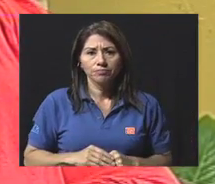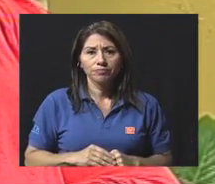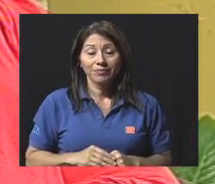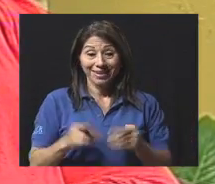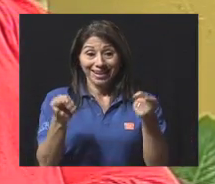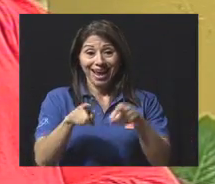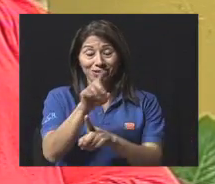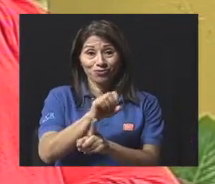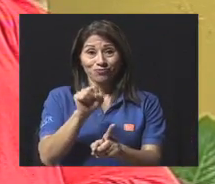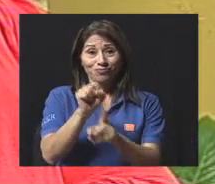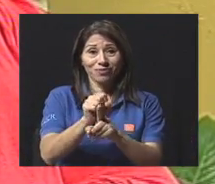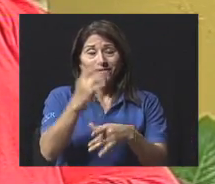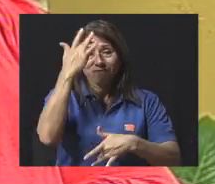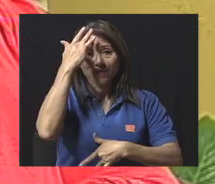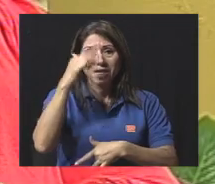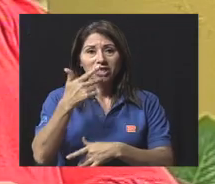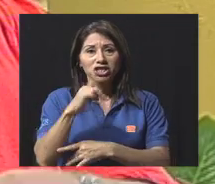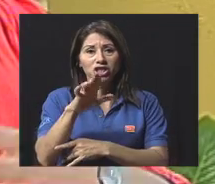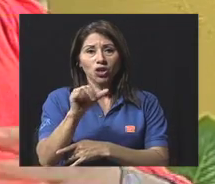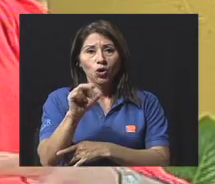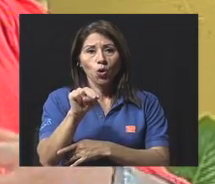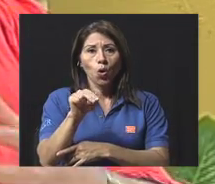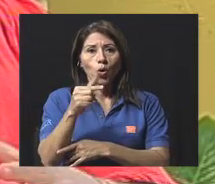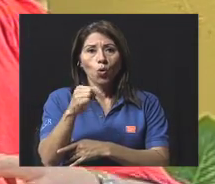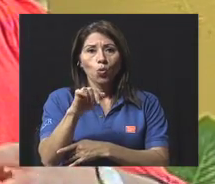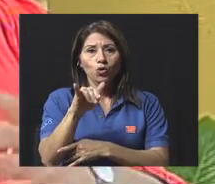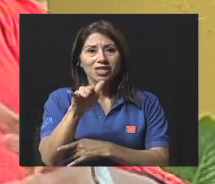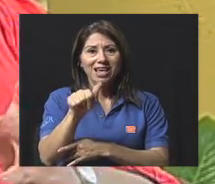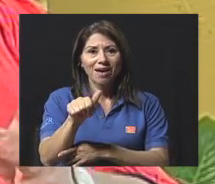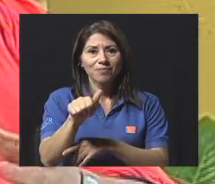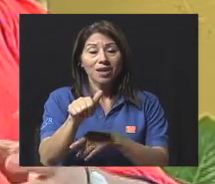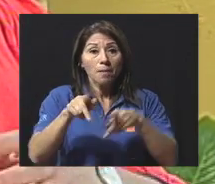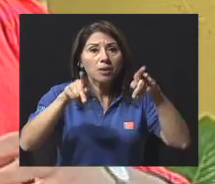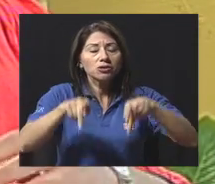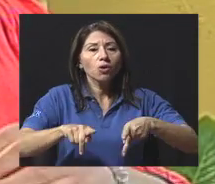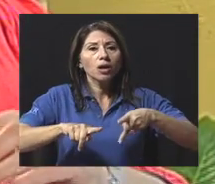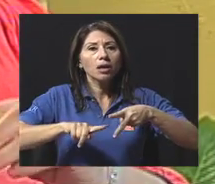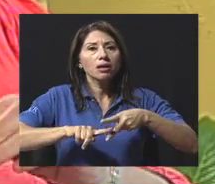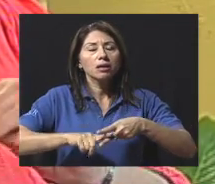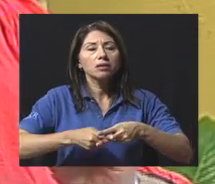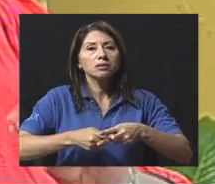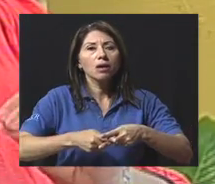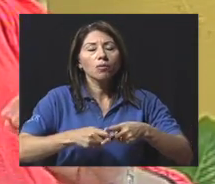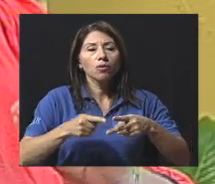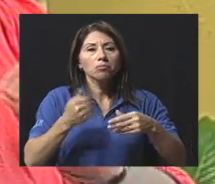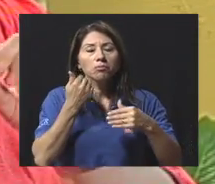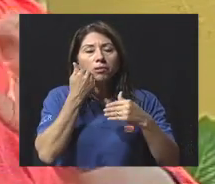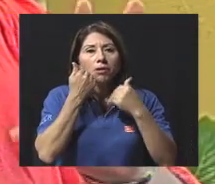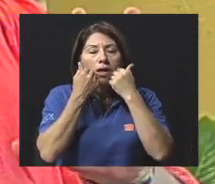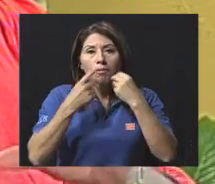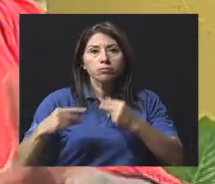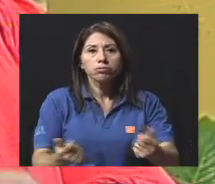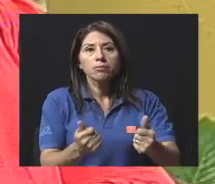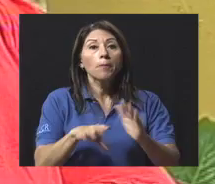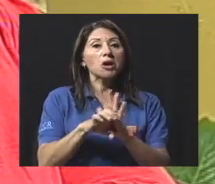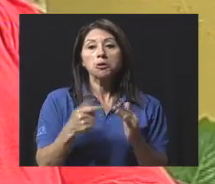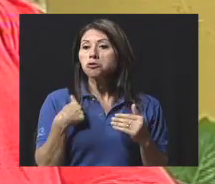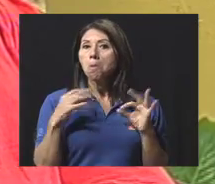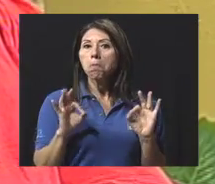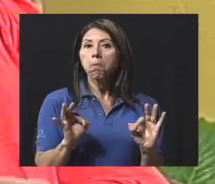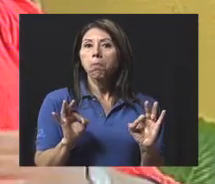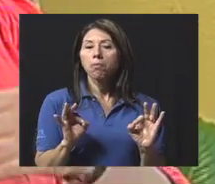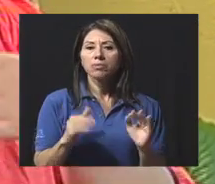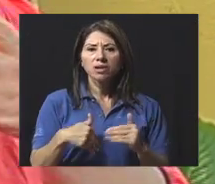chikunguña es muy característica Que este inicio de la fiebre es muy abrupto o sea es como que yo no tengo fiebre Y ya en una hora ya tengo